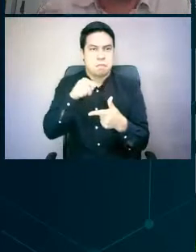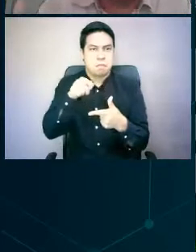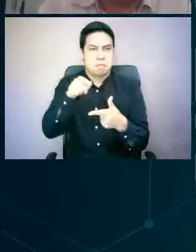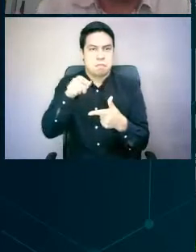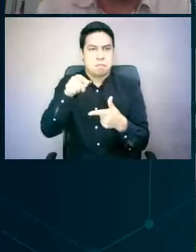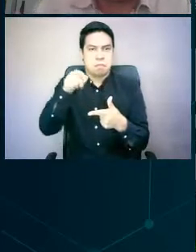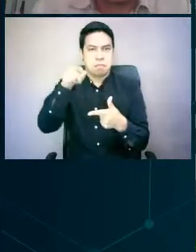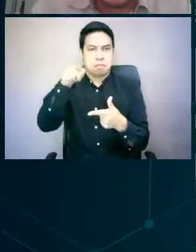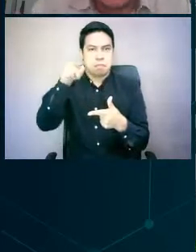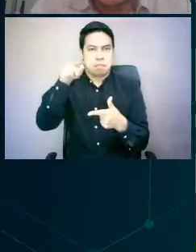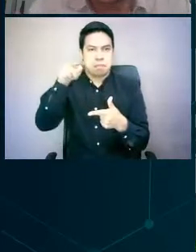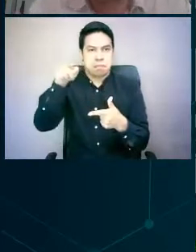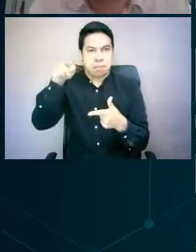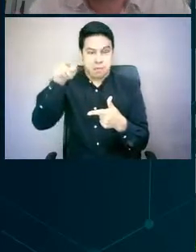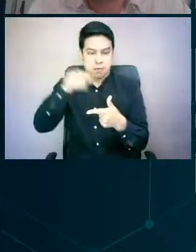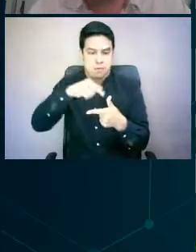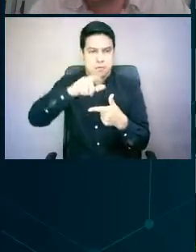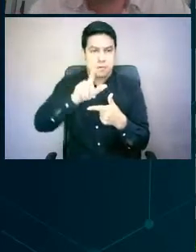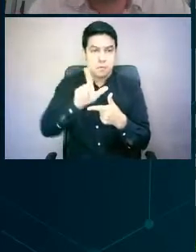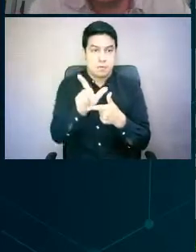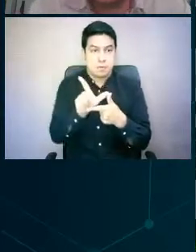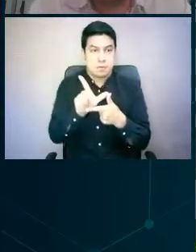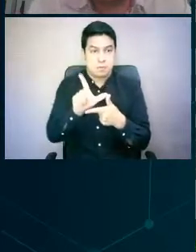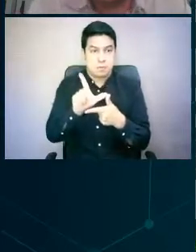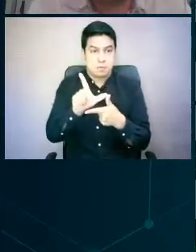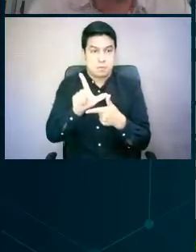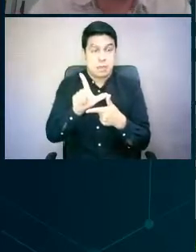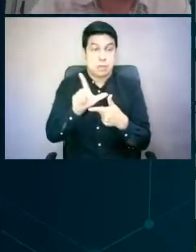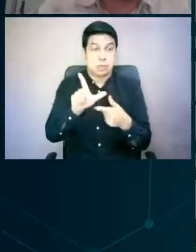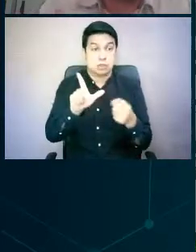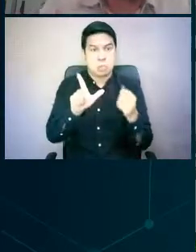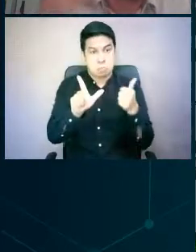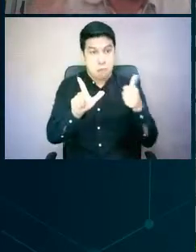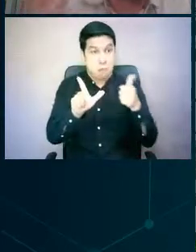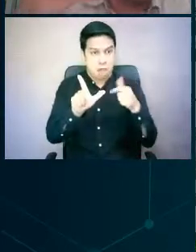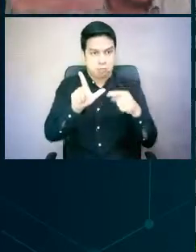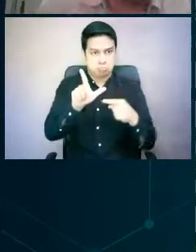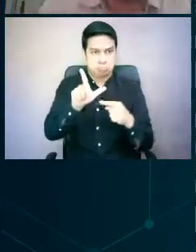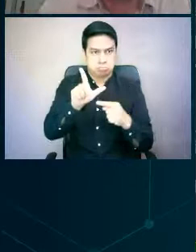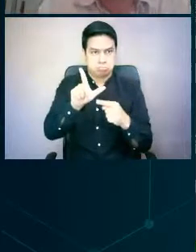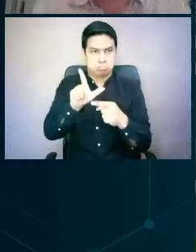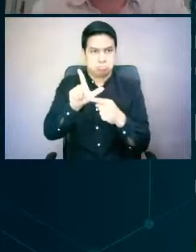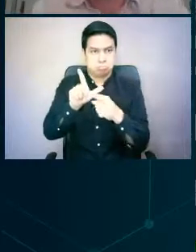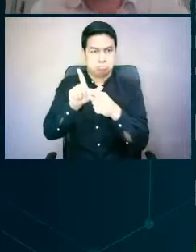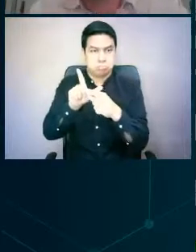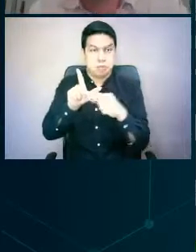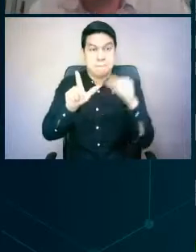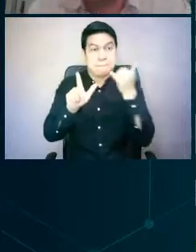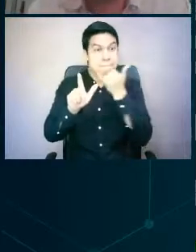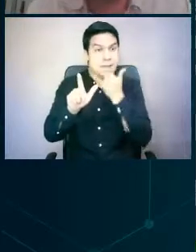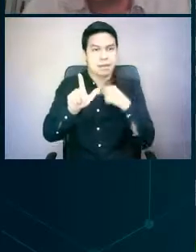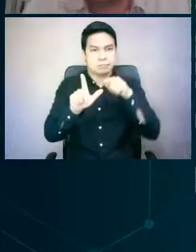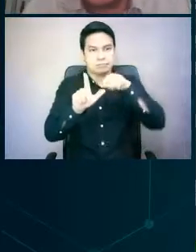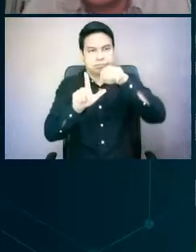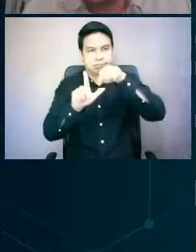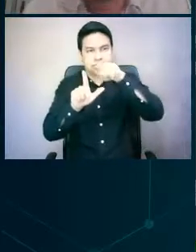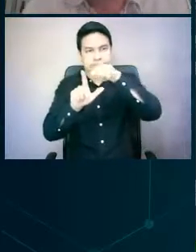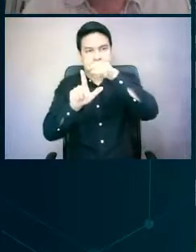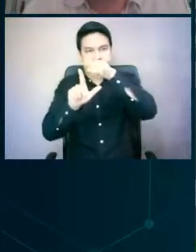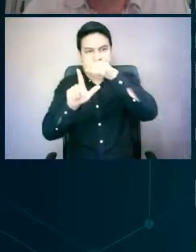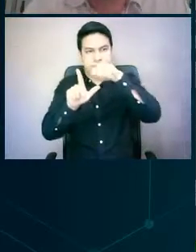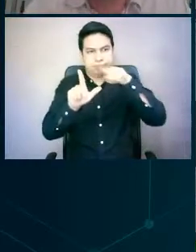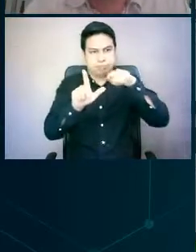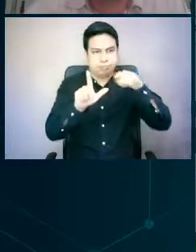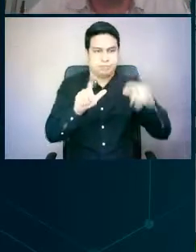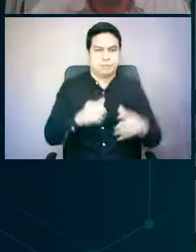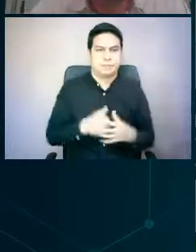Si hay una falla, la corriente diferencial se sube, es alta, va a superar la característica y se va a entrar en la